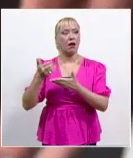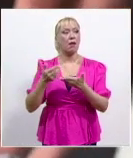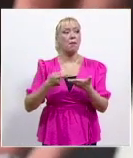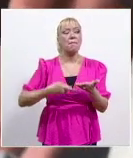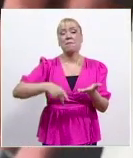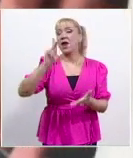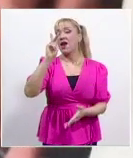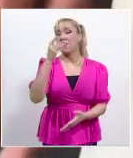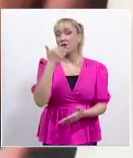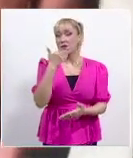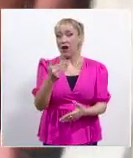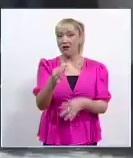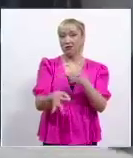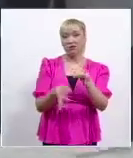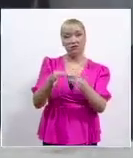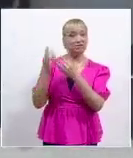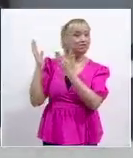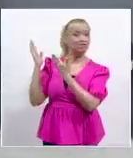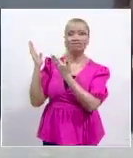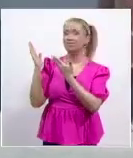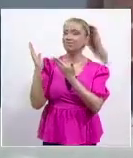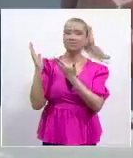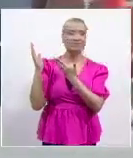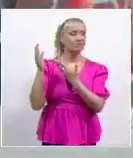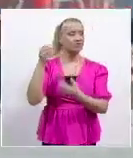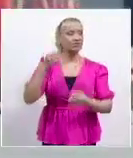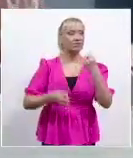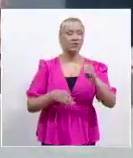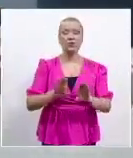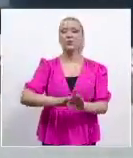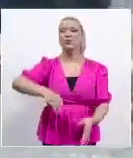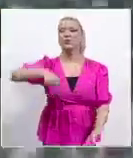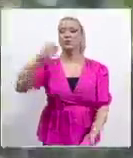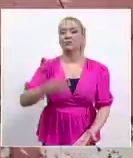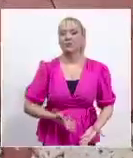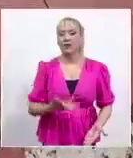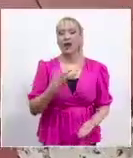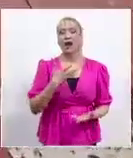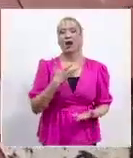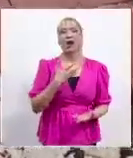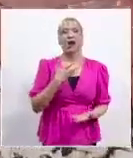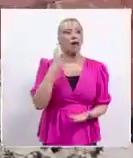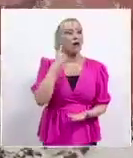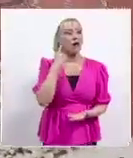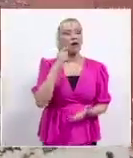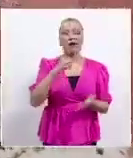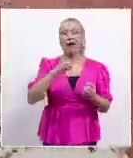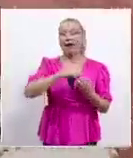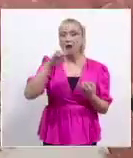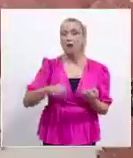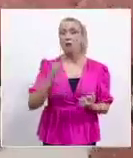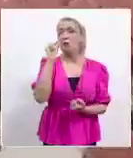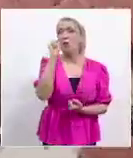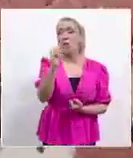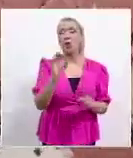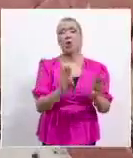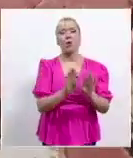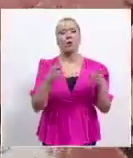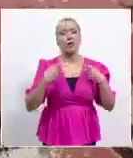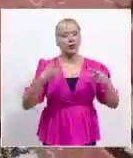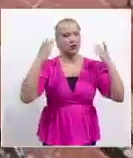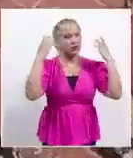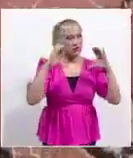está completa. Ello impacta en la impartición de justicia, pues existen muy pocas sentencias en materia de trata de personas en el ámbito